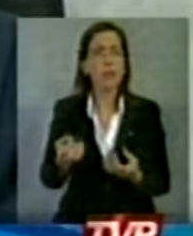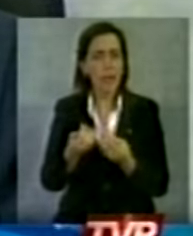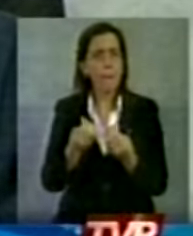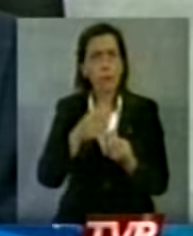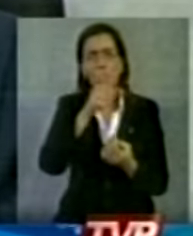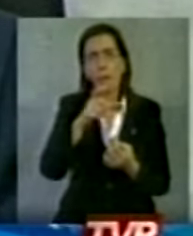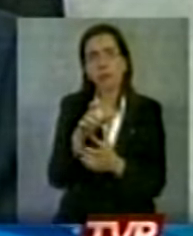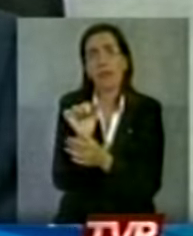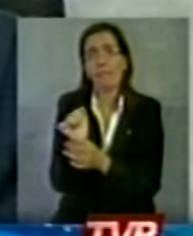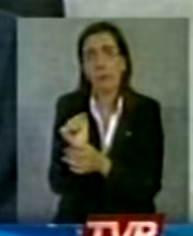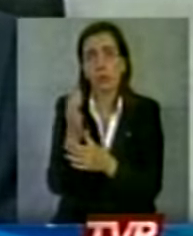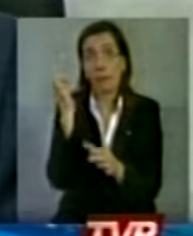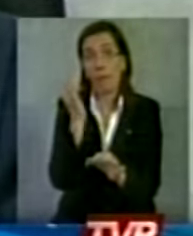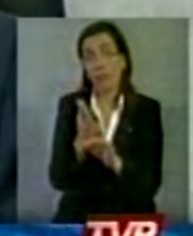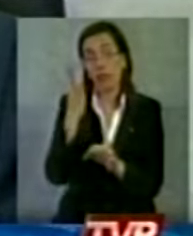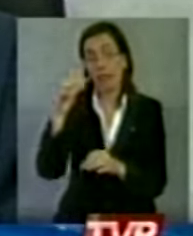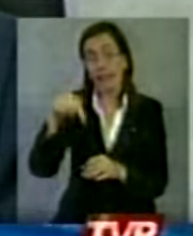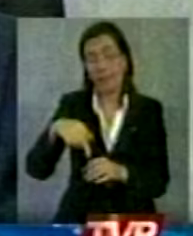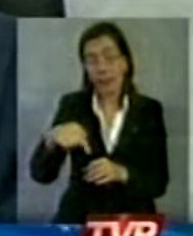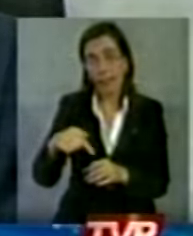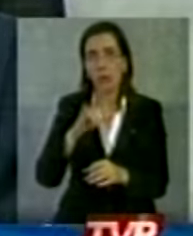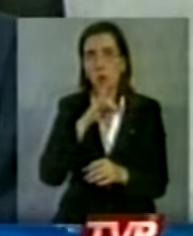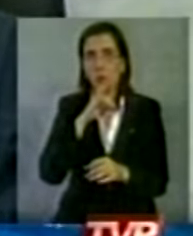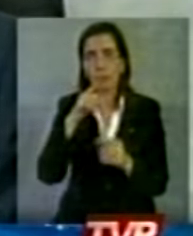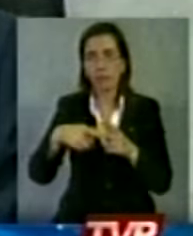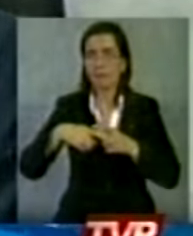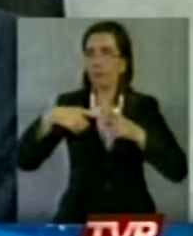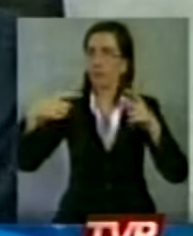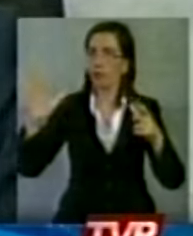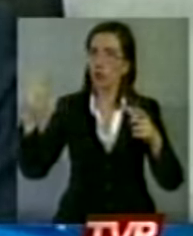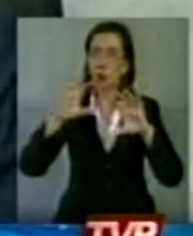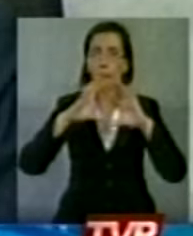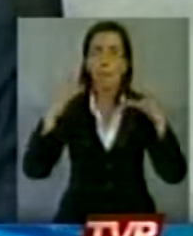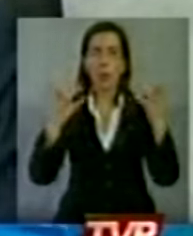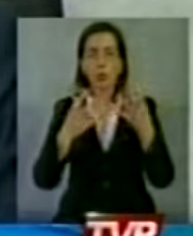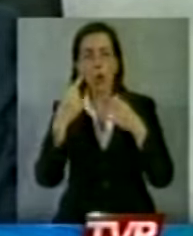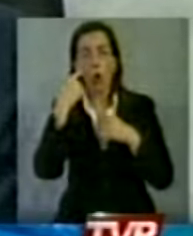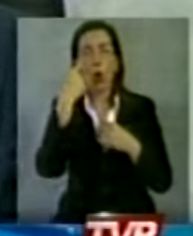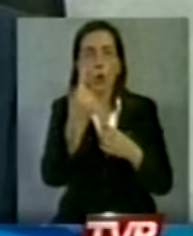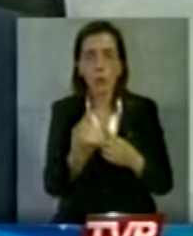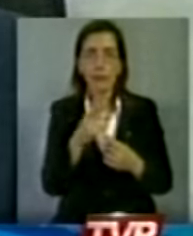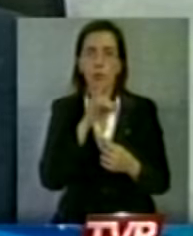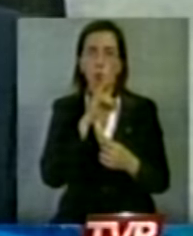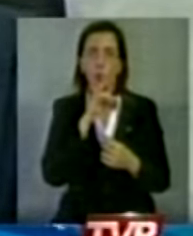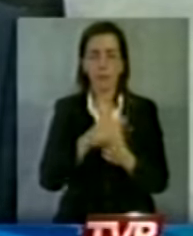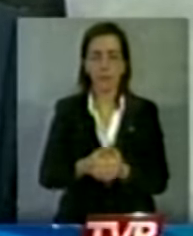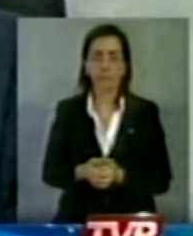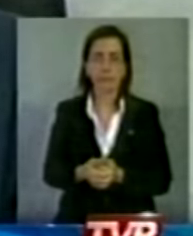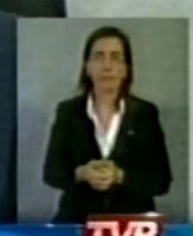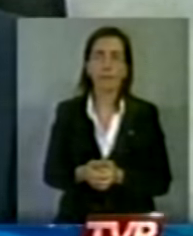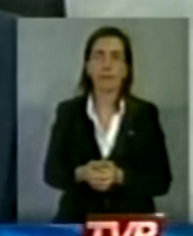otros académicos de nuestra provincia que ensanchan la frontera científica en muchas universidades